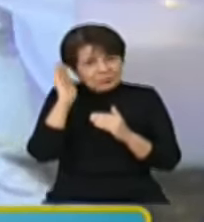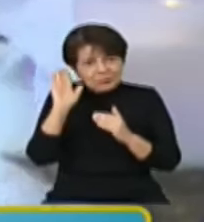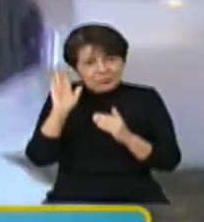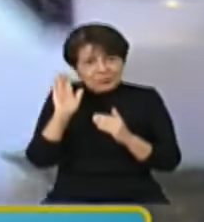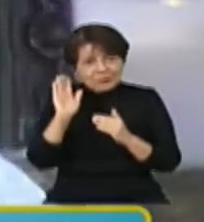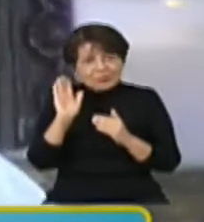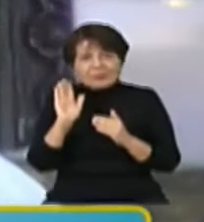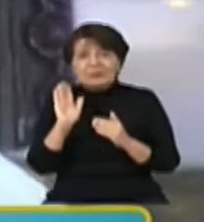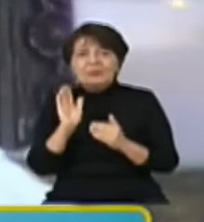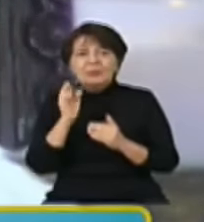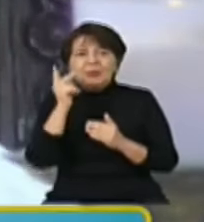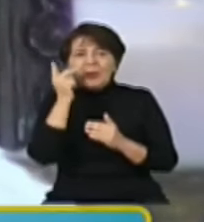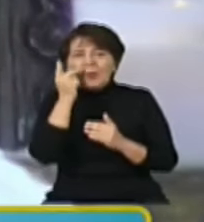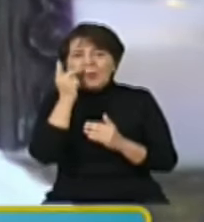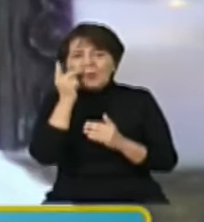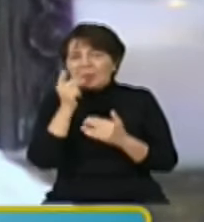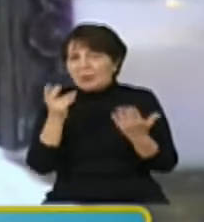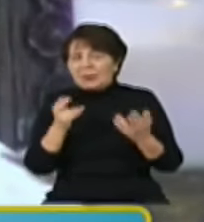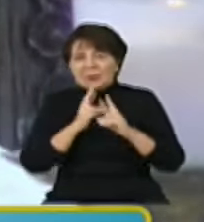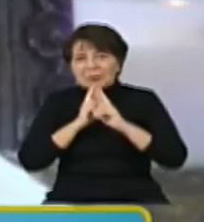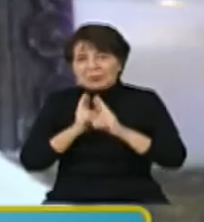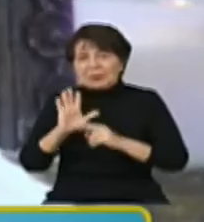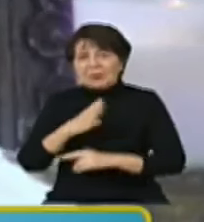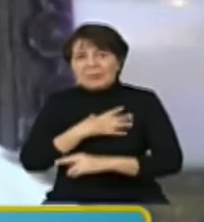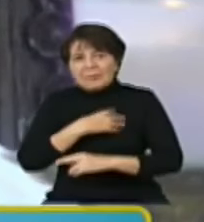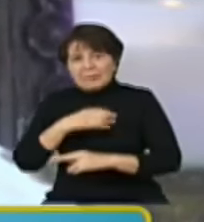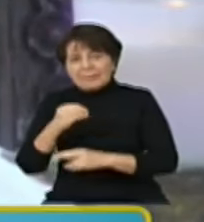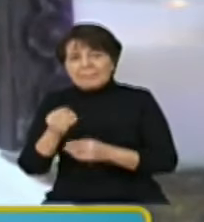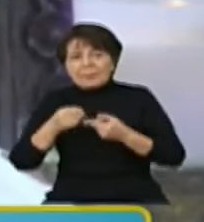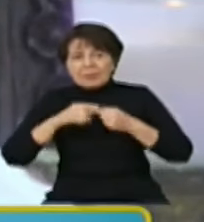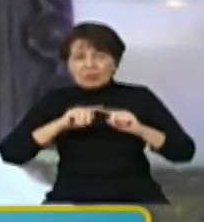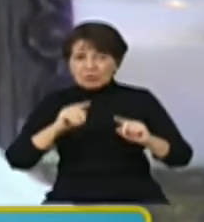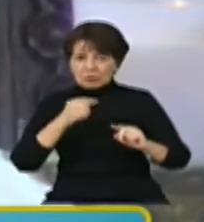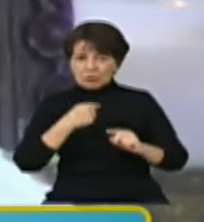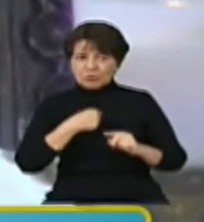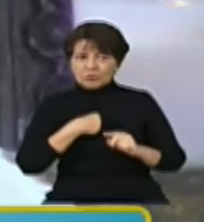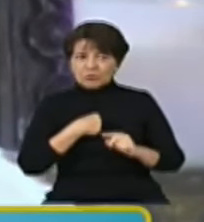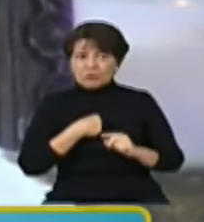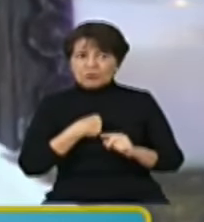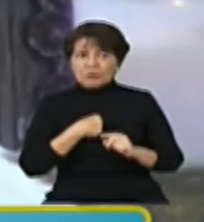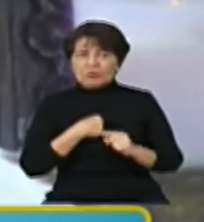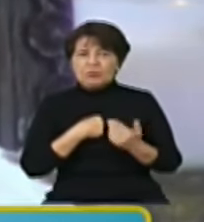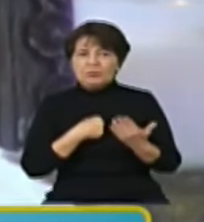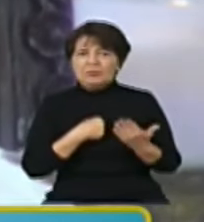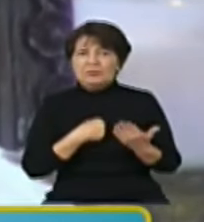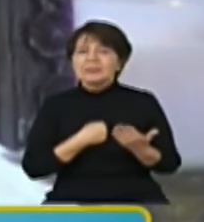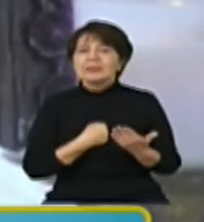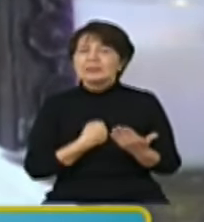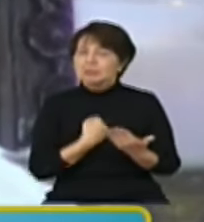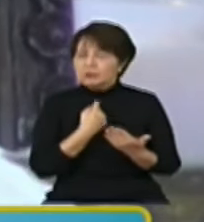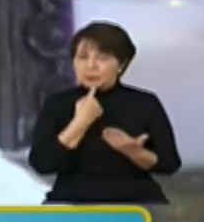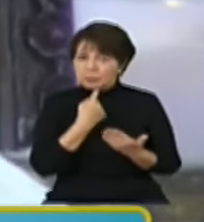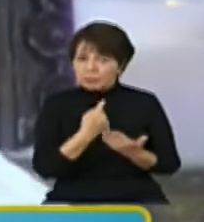cómo, ¿verdad?, cómo responderle a su hijo. Pero yo me atrevo a